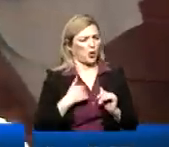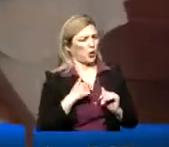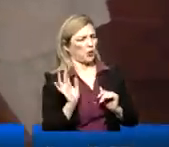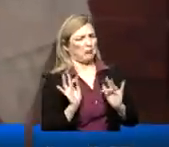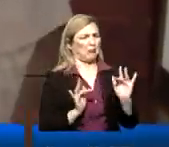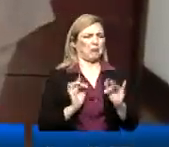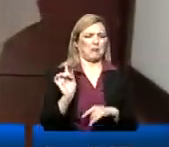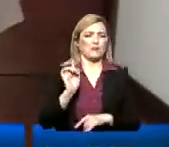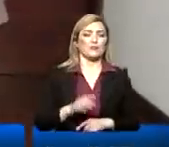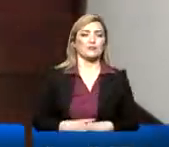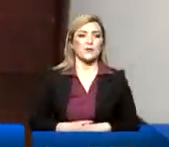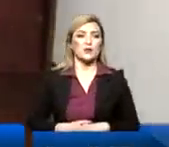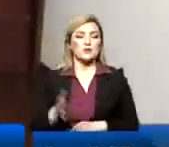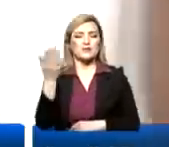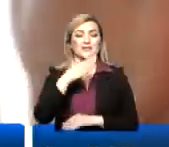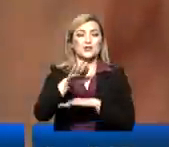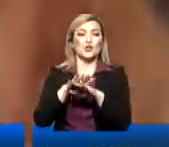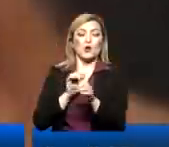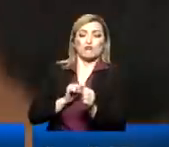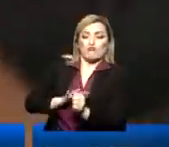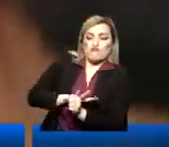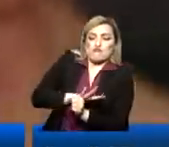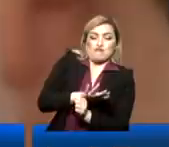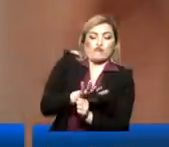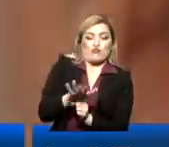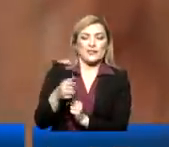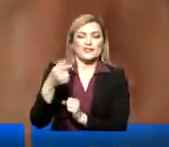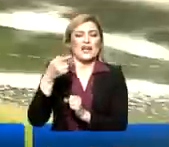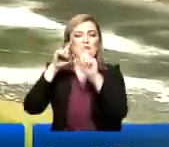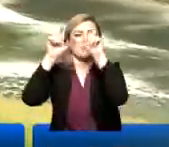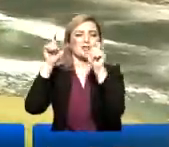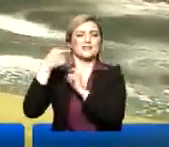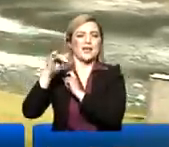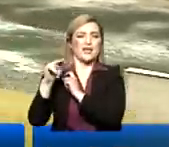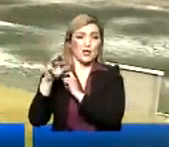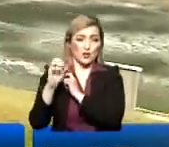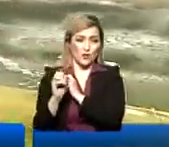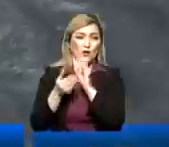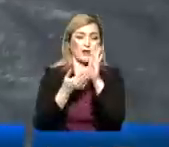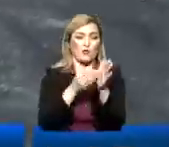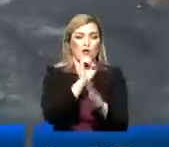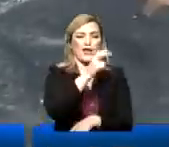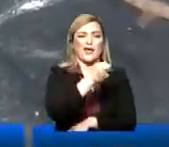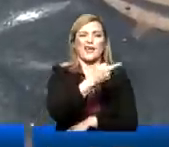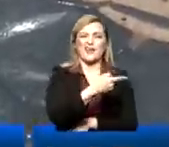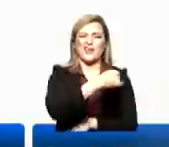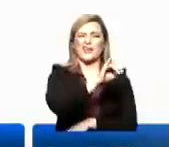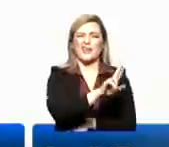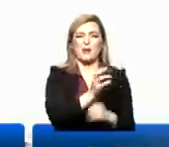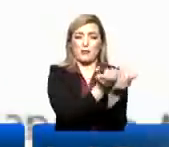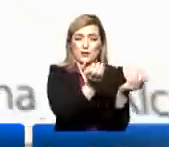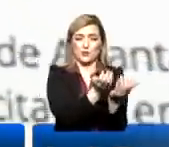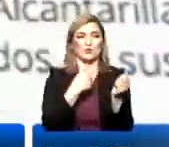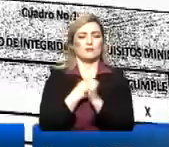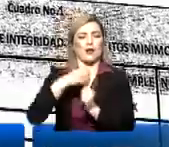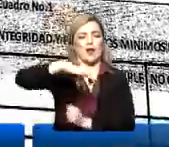insistente negativa del alcalde Jorge Yunda sobre una influencia de la constructora GEINCO en empresas como la EMGIR de residuos sólidos, la